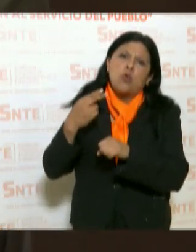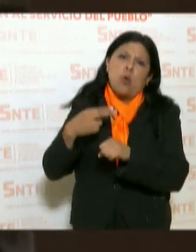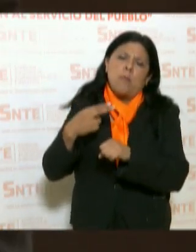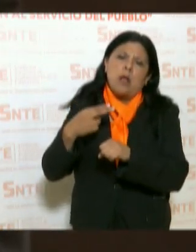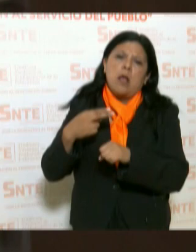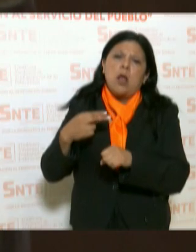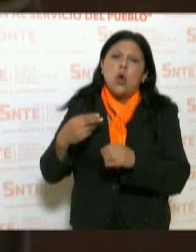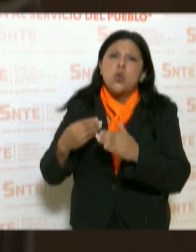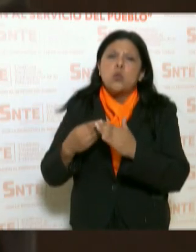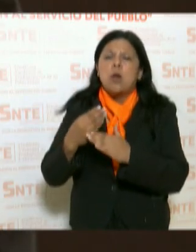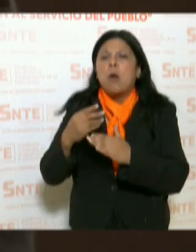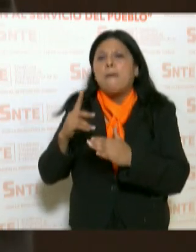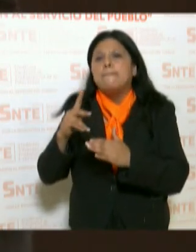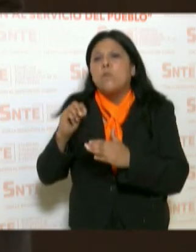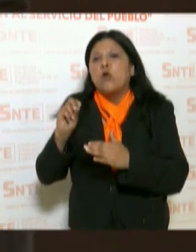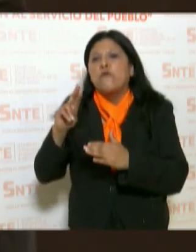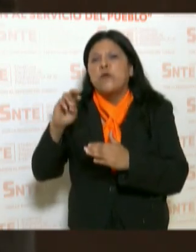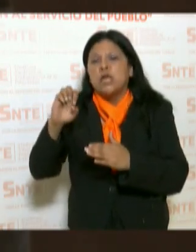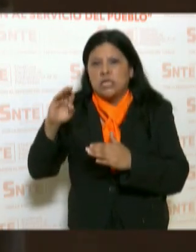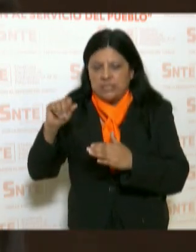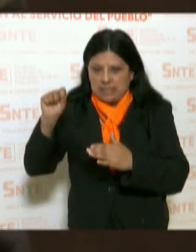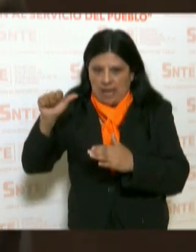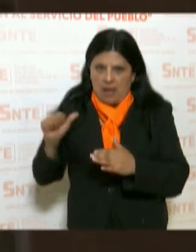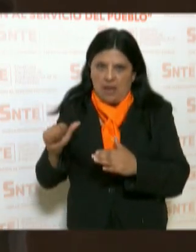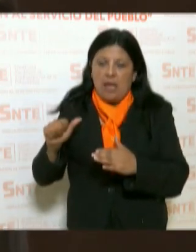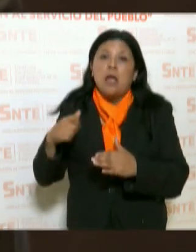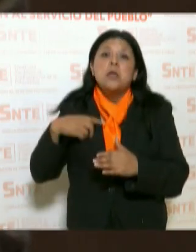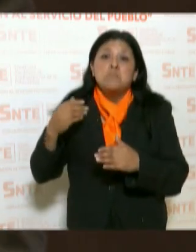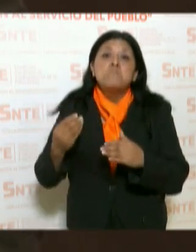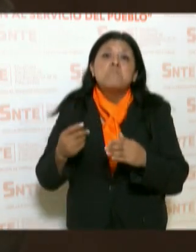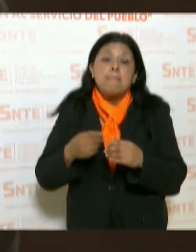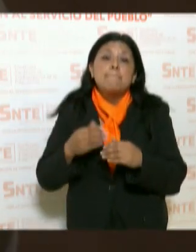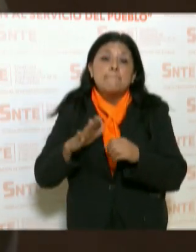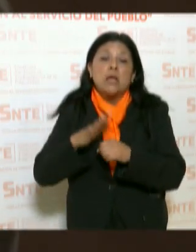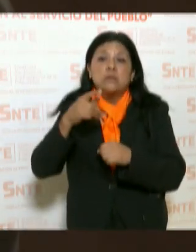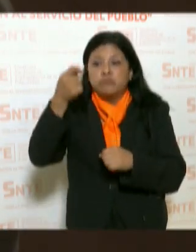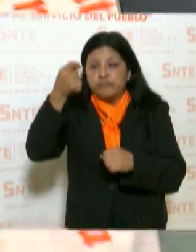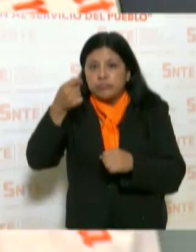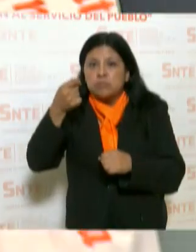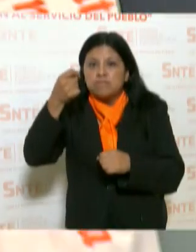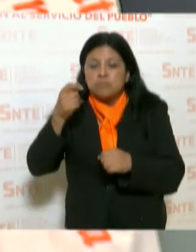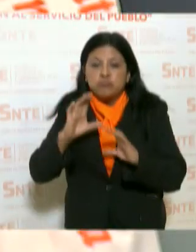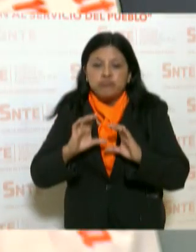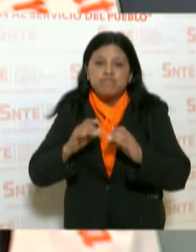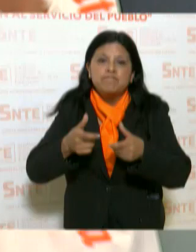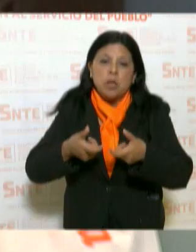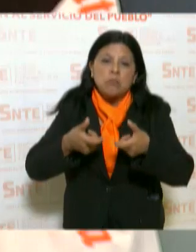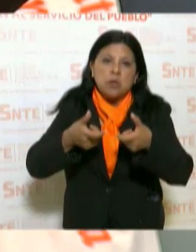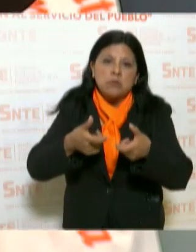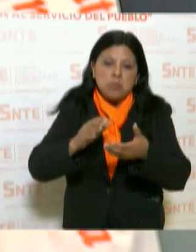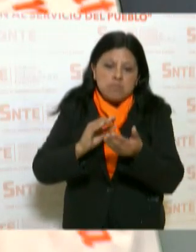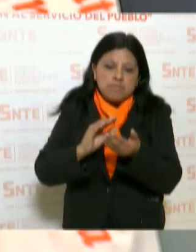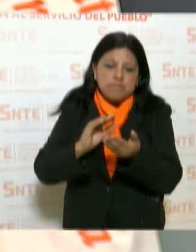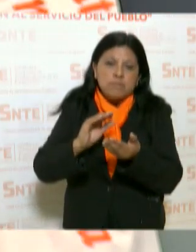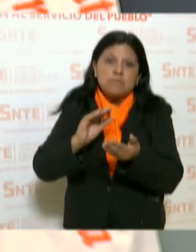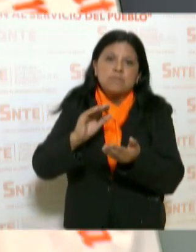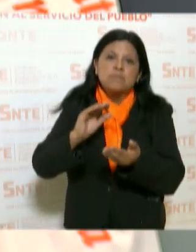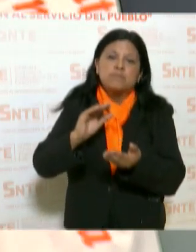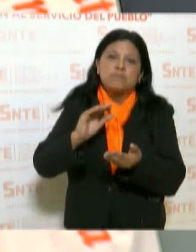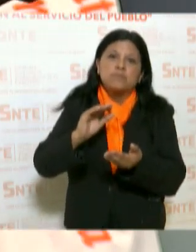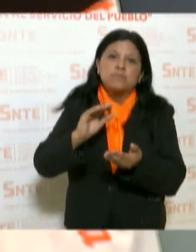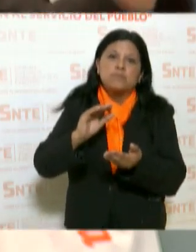pusieron las pensiones de los trabajadores y de los maestros en manos